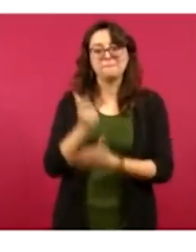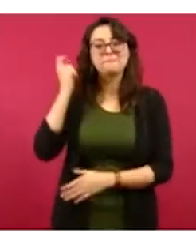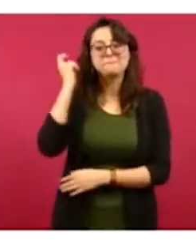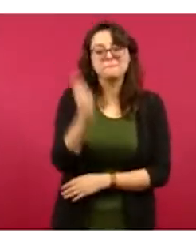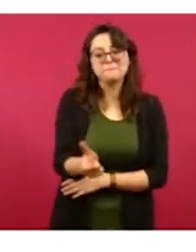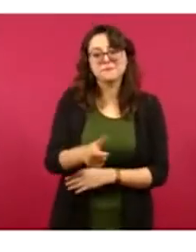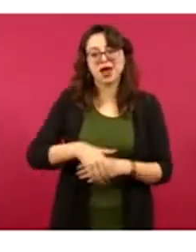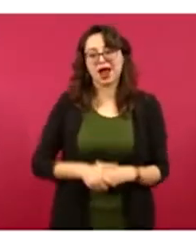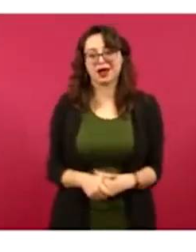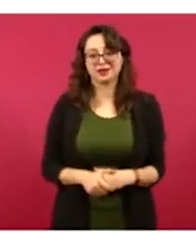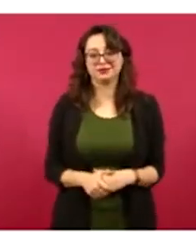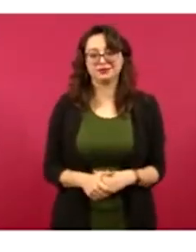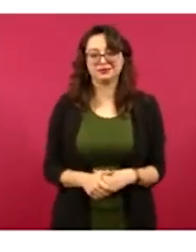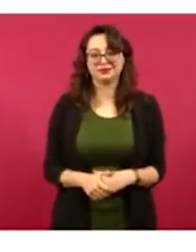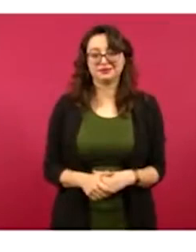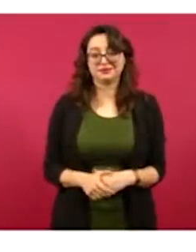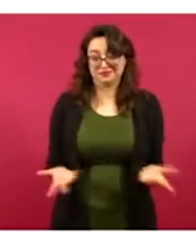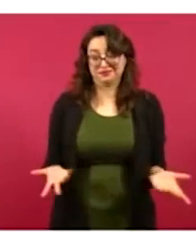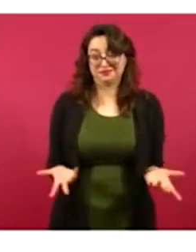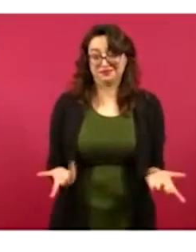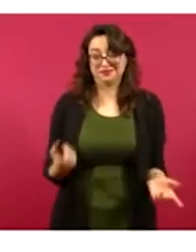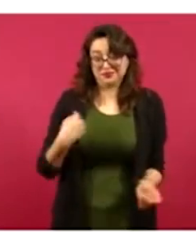Nada más Grupo Televisa